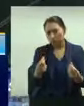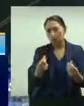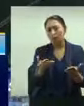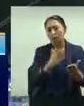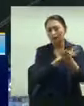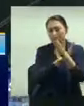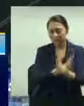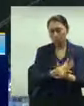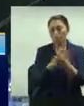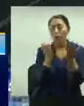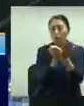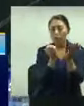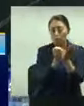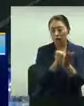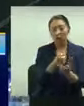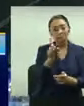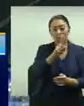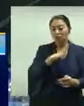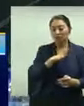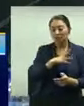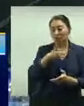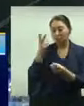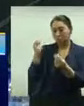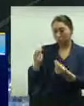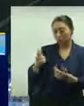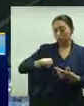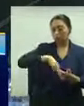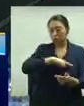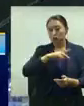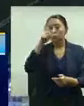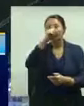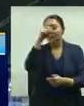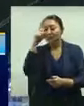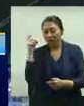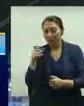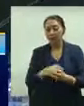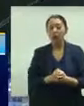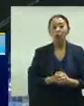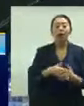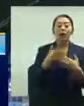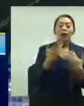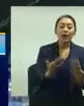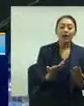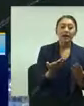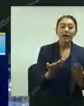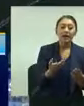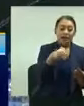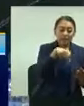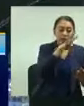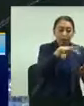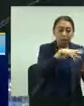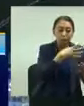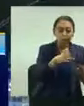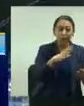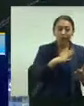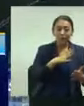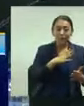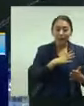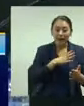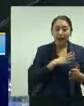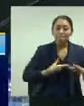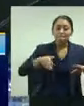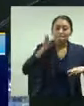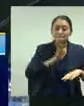estamos trabajándolo con el personal que tenemos a cargo, ¿verdad? La intención dentro de la programación que se tiene es contratar más recurso humano